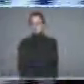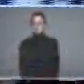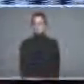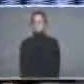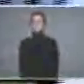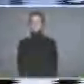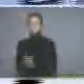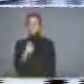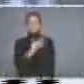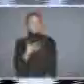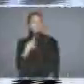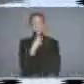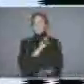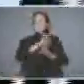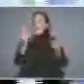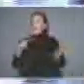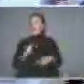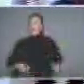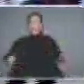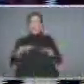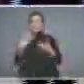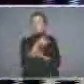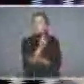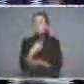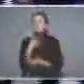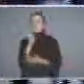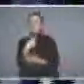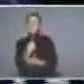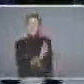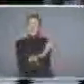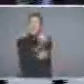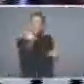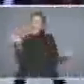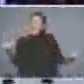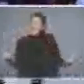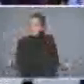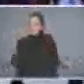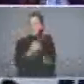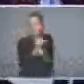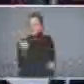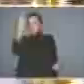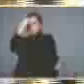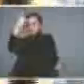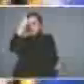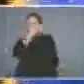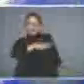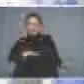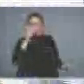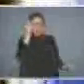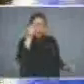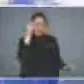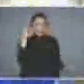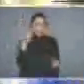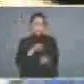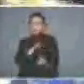más. Quiero dejar claro que no son todos iguales, son pequeñas minorías, dos o tres obsesionados que no piensan en los niños, solo